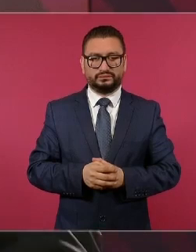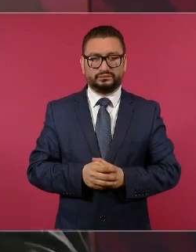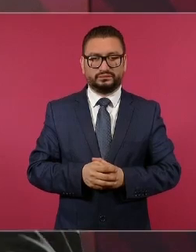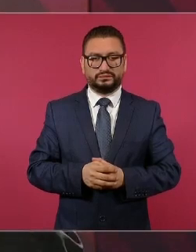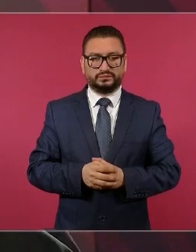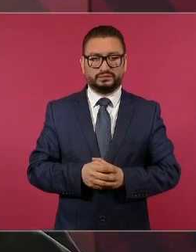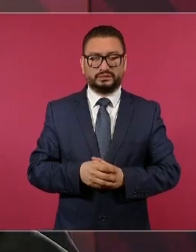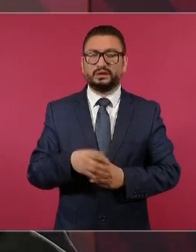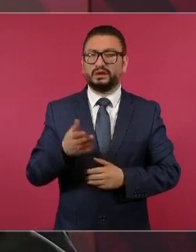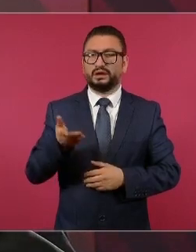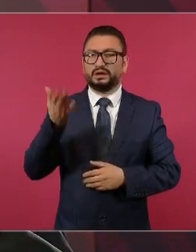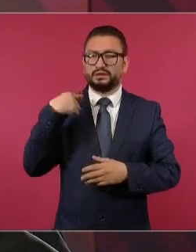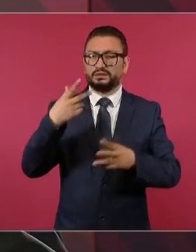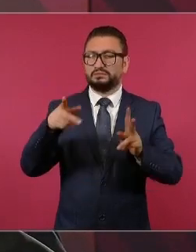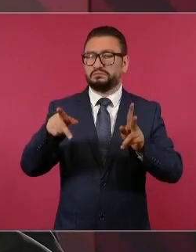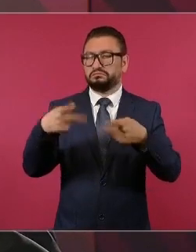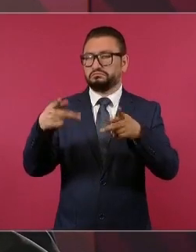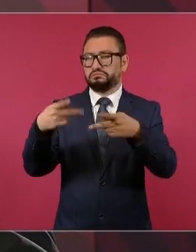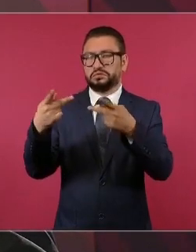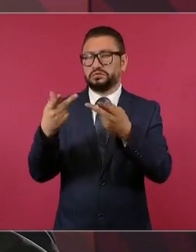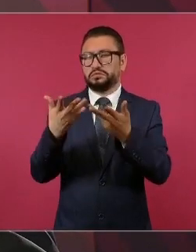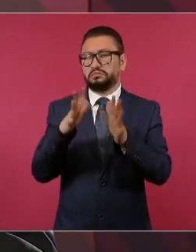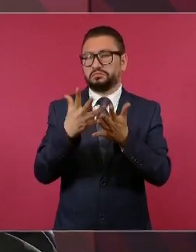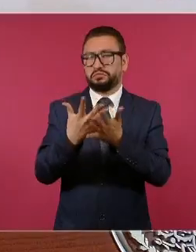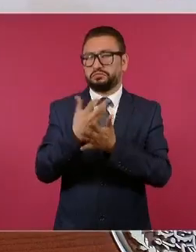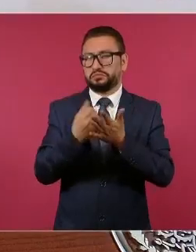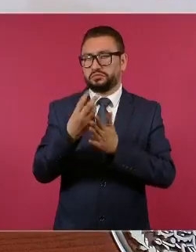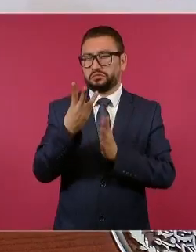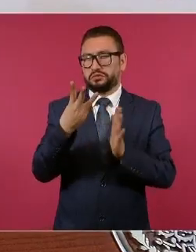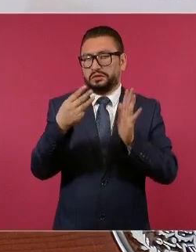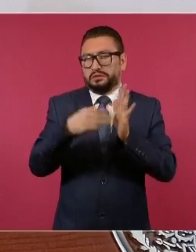vendían como 3,000 pesos diario.